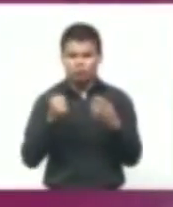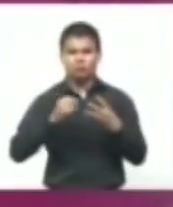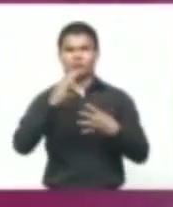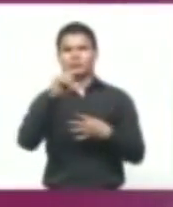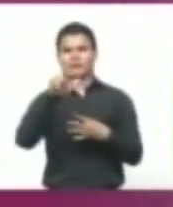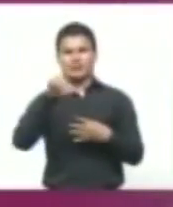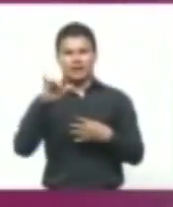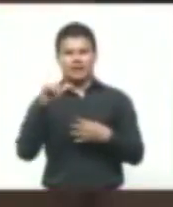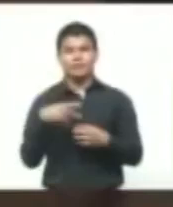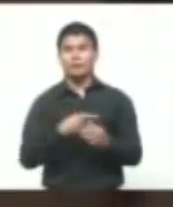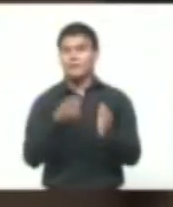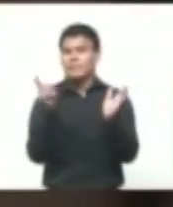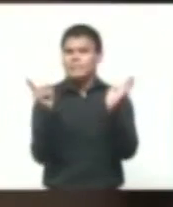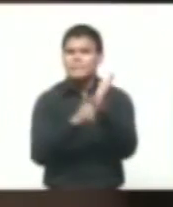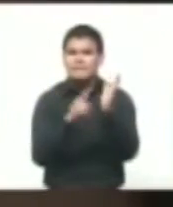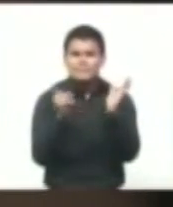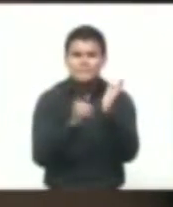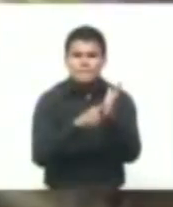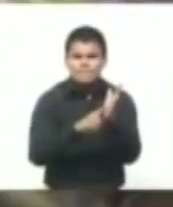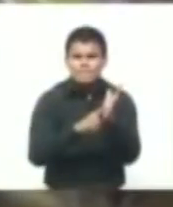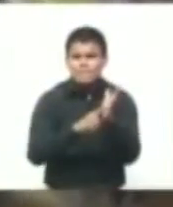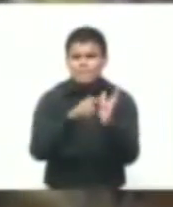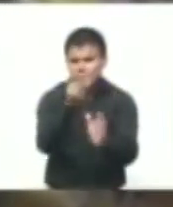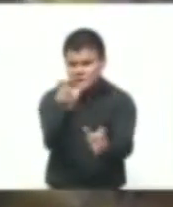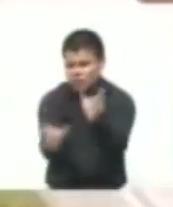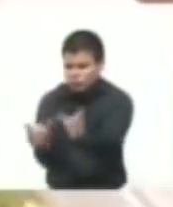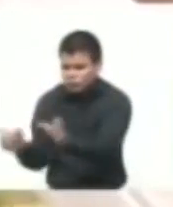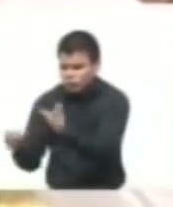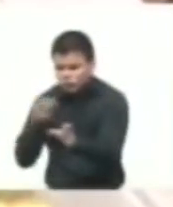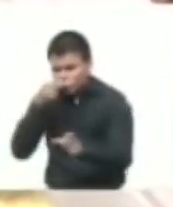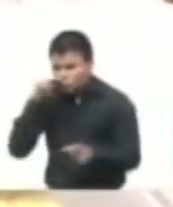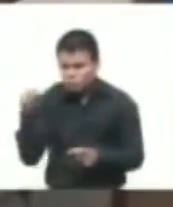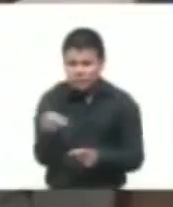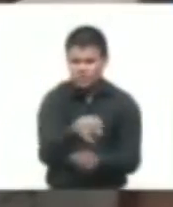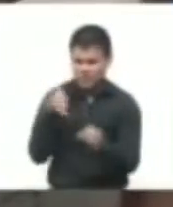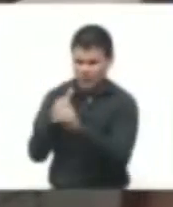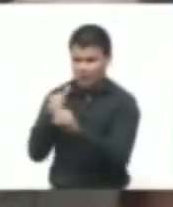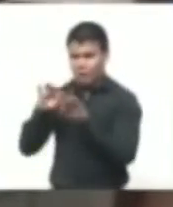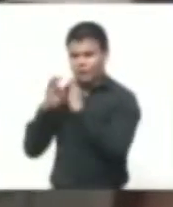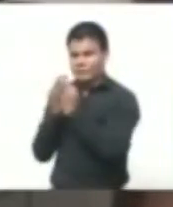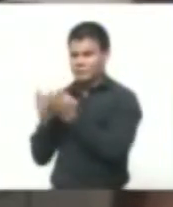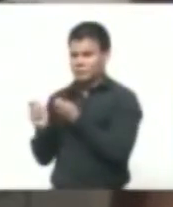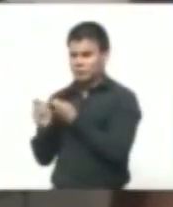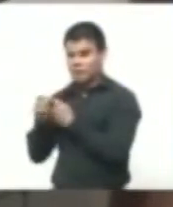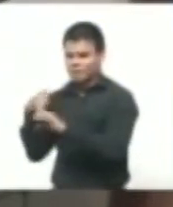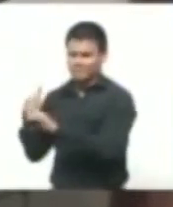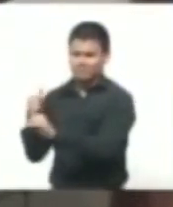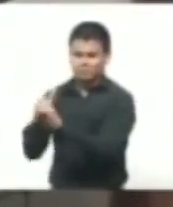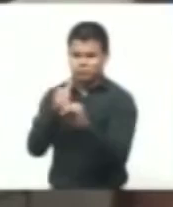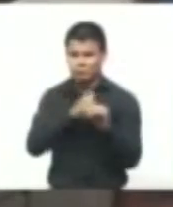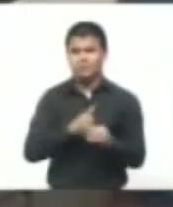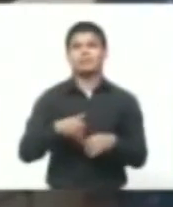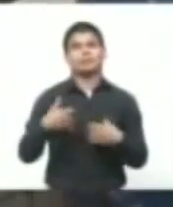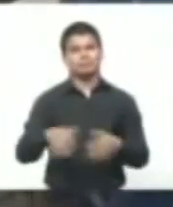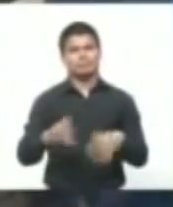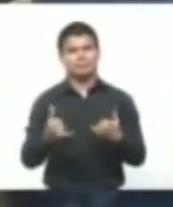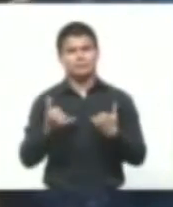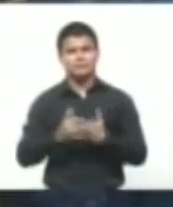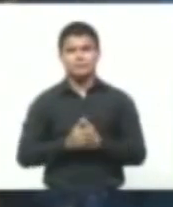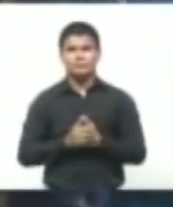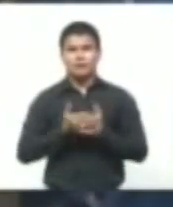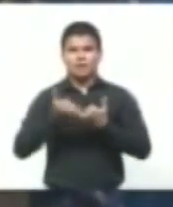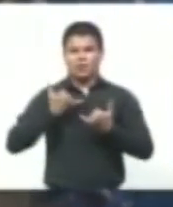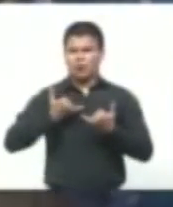2.000 menores de 10 años accedidos carnalmente por personas cercanas a la familia. El abogado penalista Miguel Bolívar Acuña asegura que no son las penas